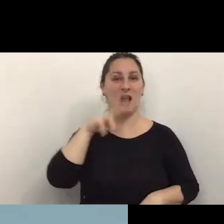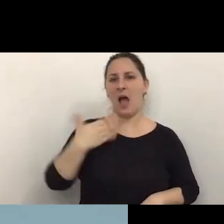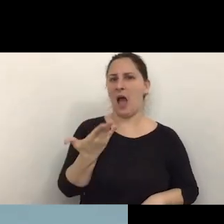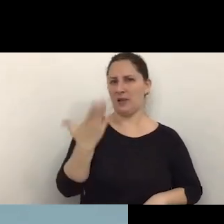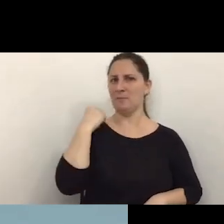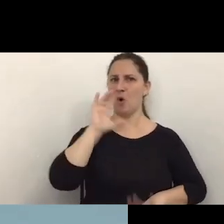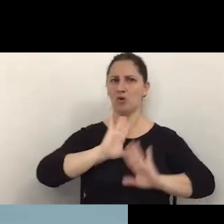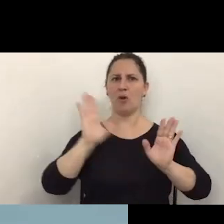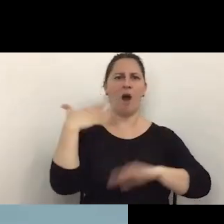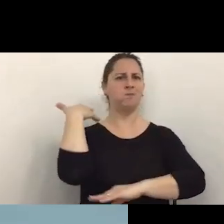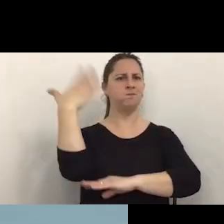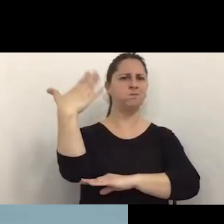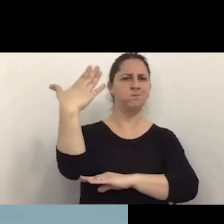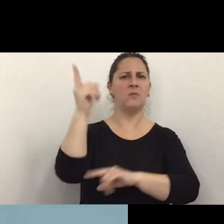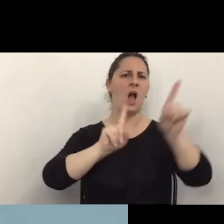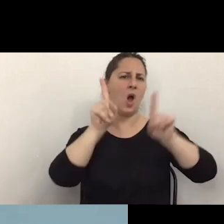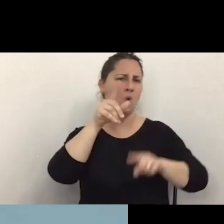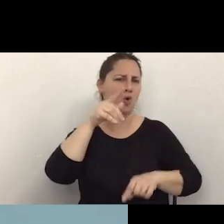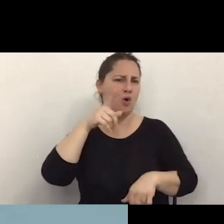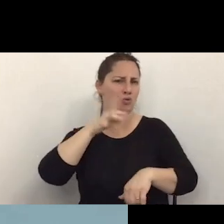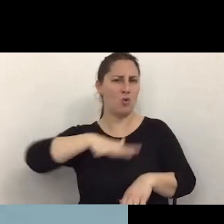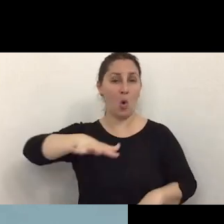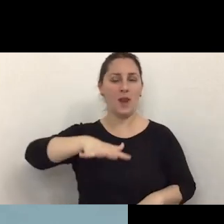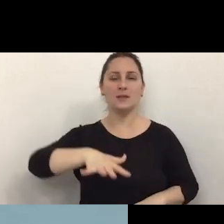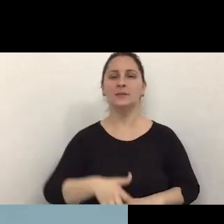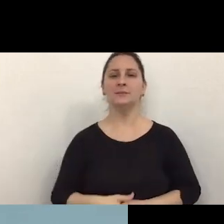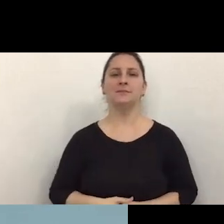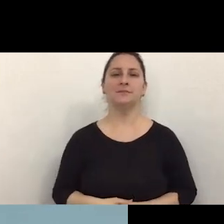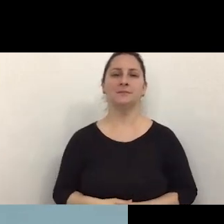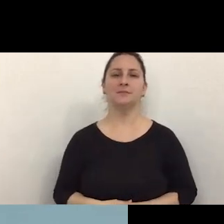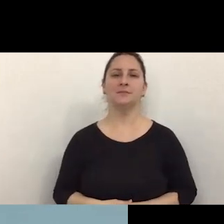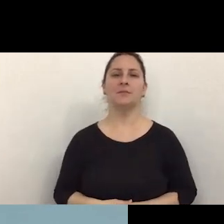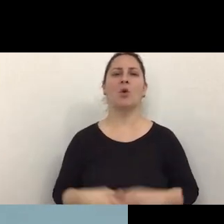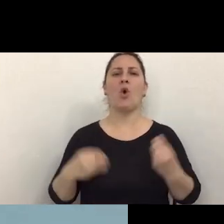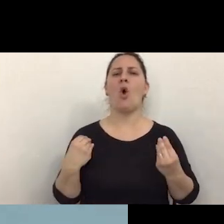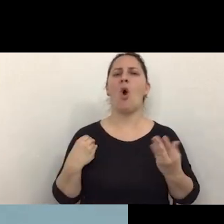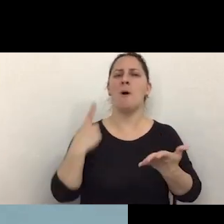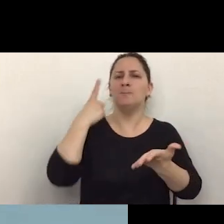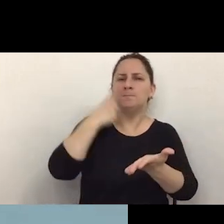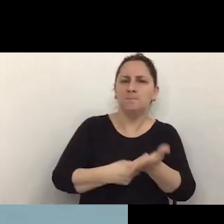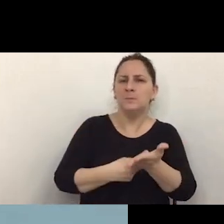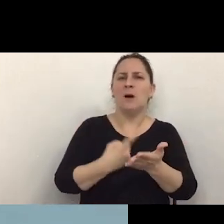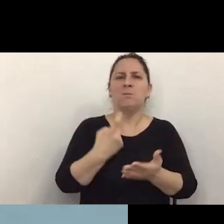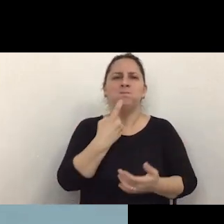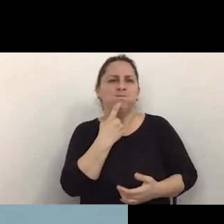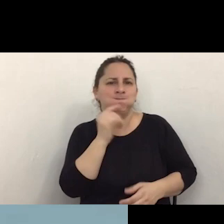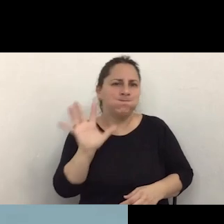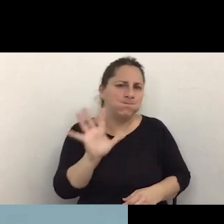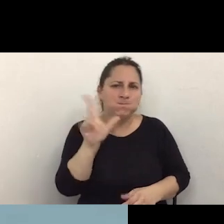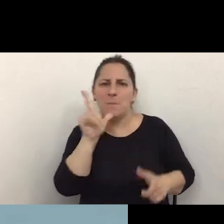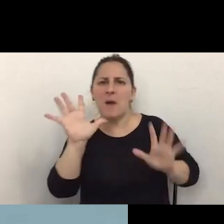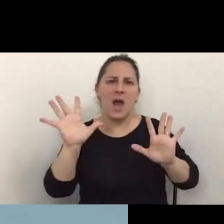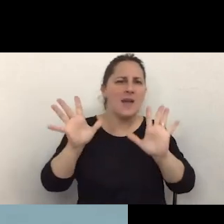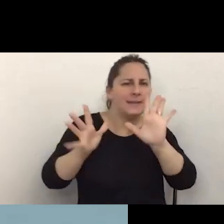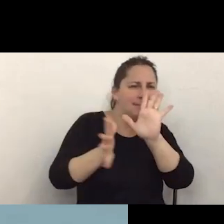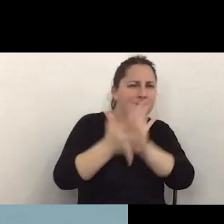he disertado en algunas oportunidades, tiene que ver con las determinaciones sobre base presunta y el traslado a la